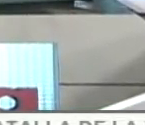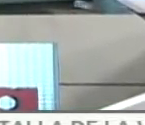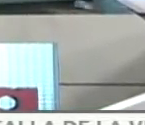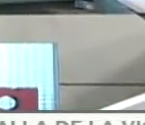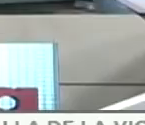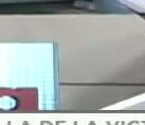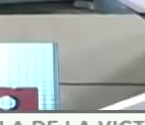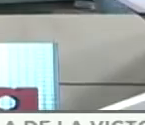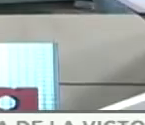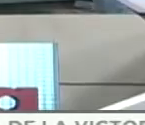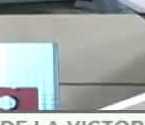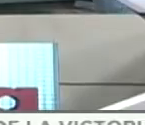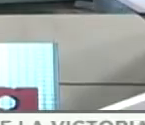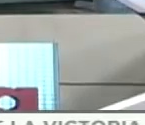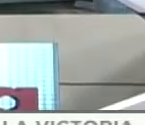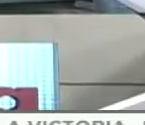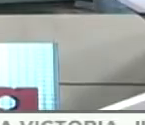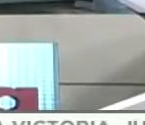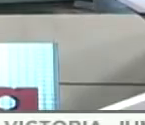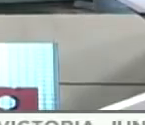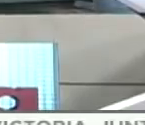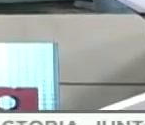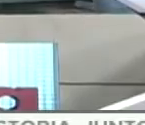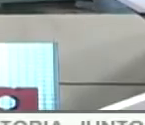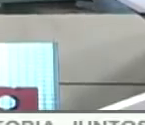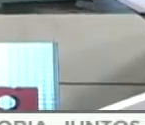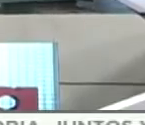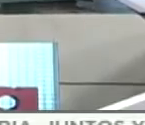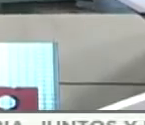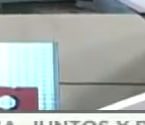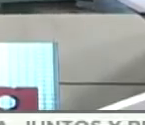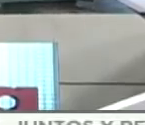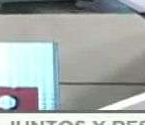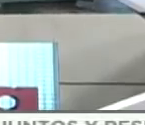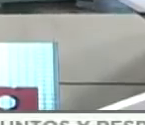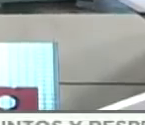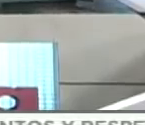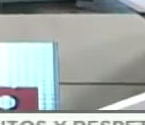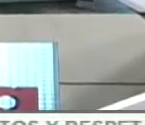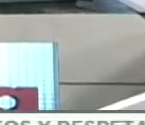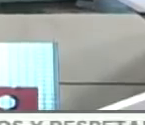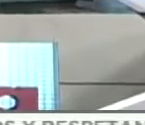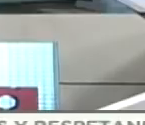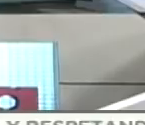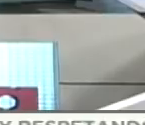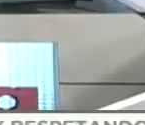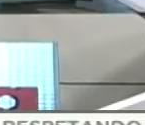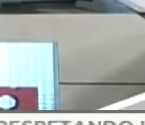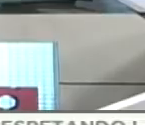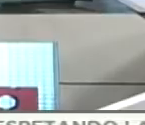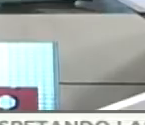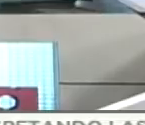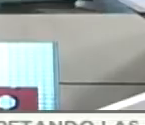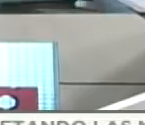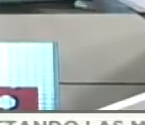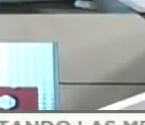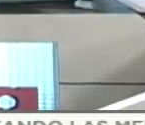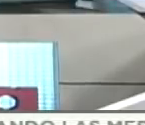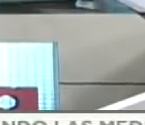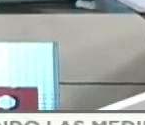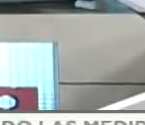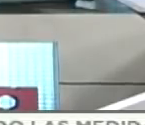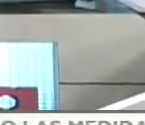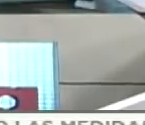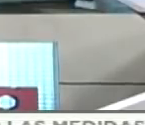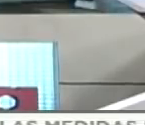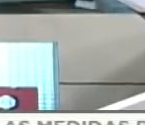todo el equipo. Y nosotros iniciamos esta emisión estelar de La Noticia con información sobre la agenda presidencial del día de hoy. Para eso contactamos a